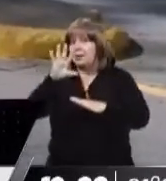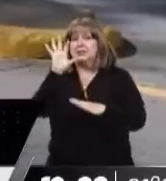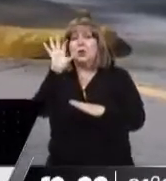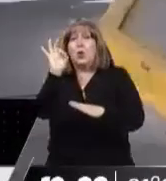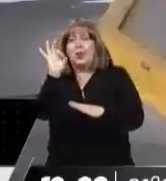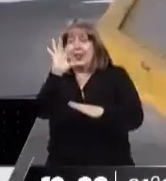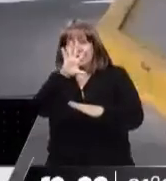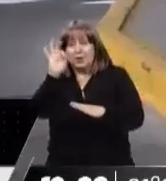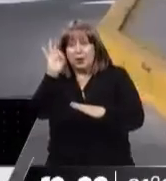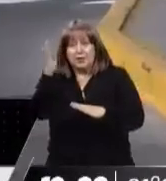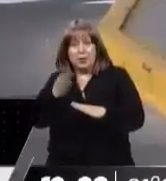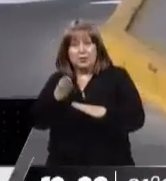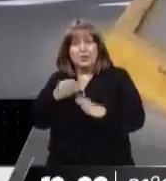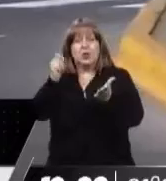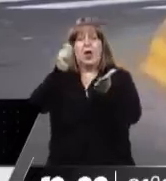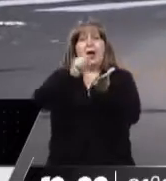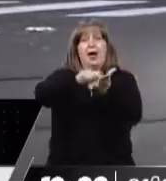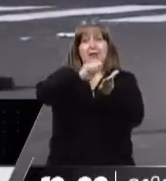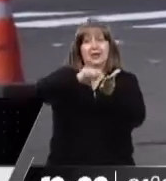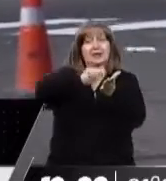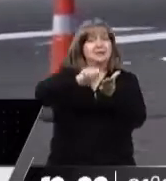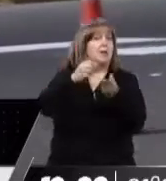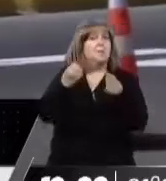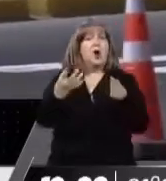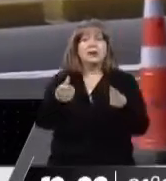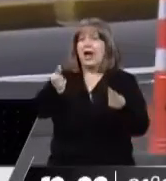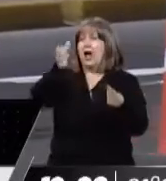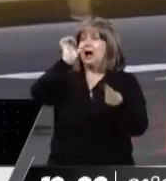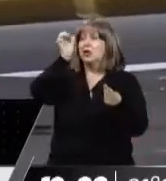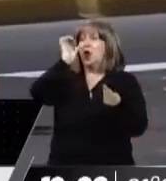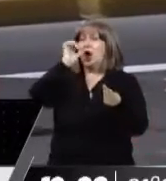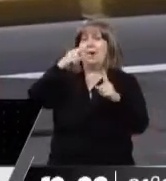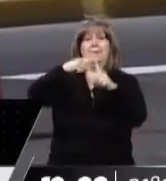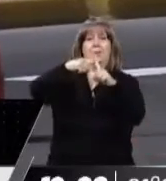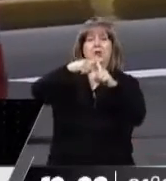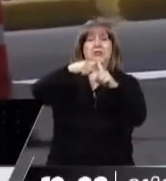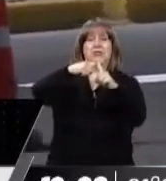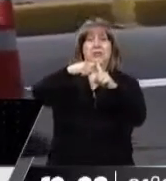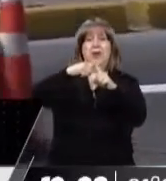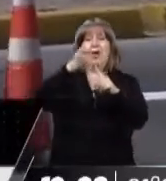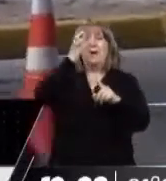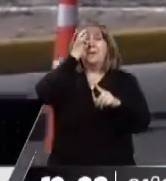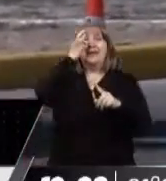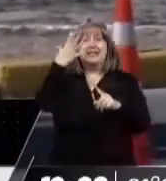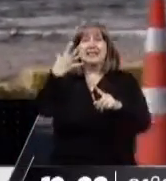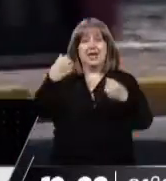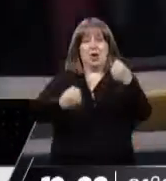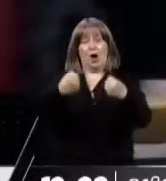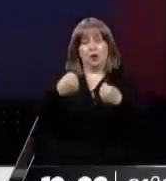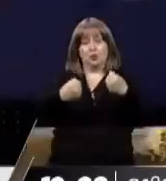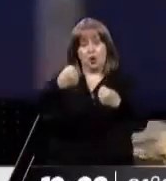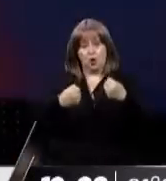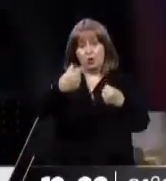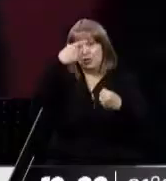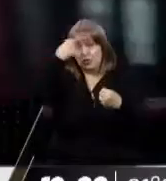de estas actas viales han dado por alcoholemias positivas 25 alcoholemias positivas en